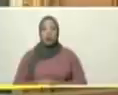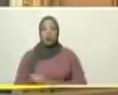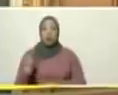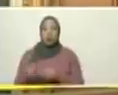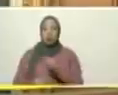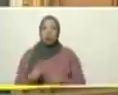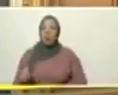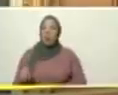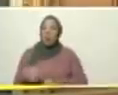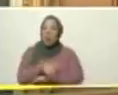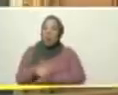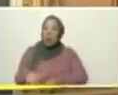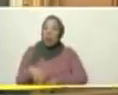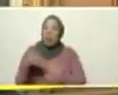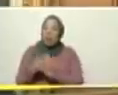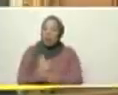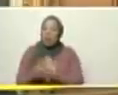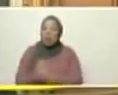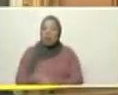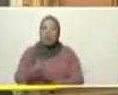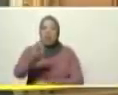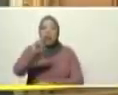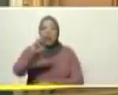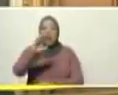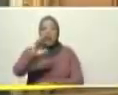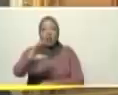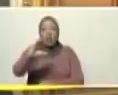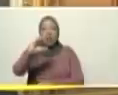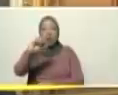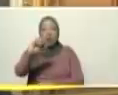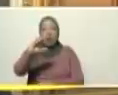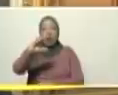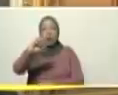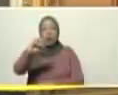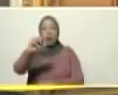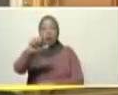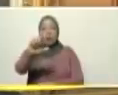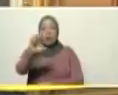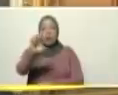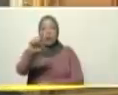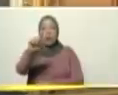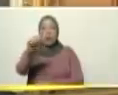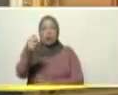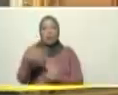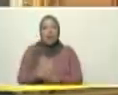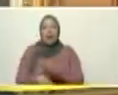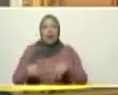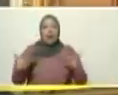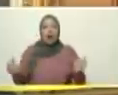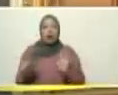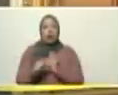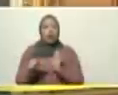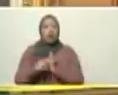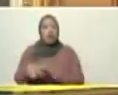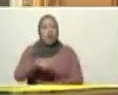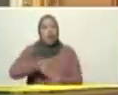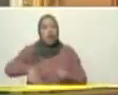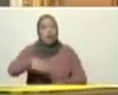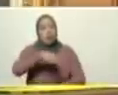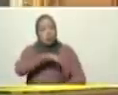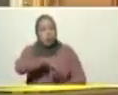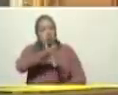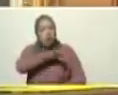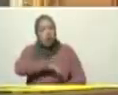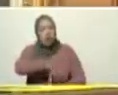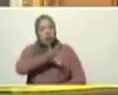Recoleta? ¿Qué se llama Recoleta, no? ¿Dónde queda? ¿En Santiago de Chile? ¿Cuál fue esa experiencia social? ¿El trabajo? ¿La comunicación? ¿Qué es